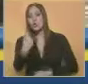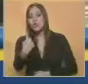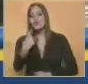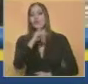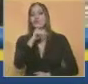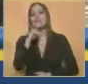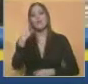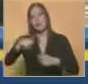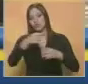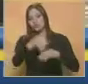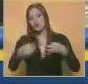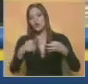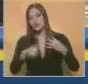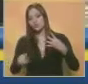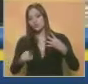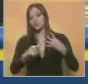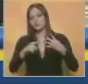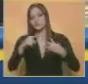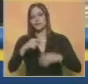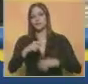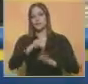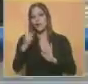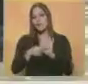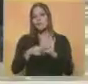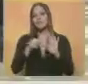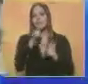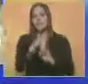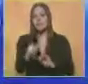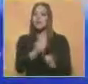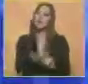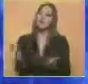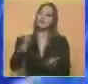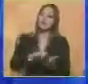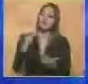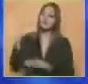Joaquín y Carlos Arbelo. Es la información que manejamos por los momentos. Con esto devolvemos el pase a los estudios a Caracas.